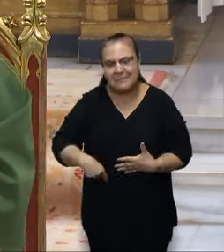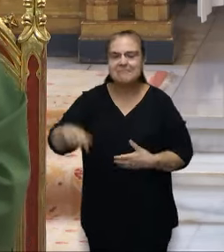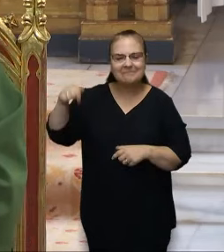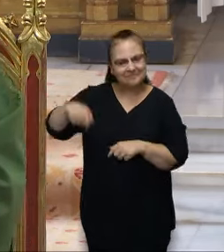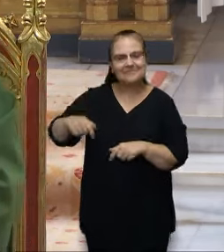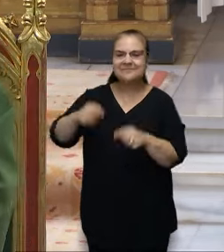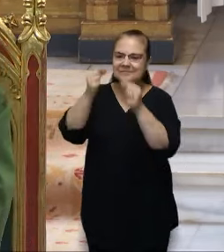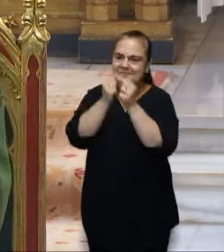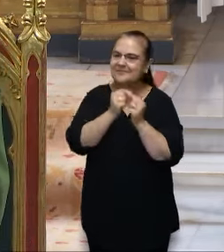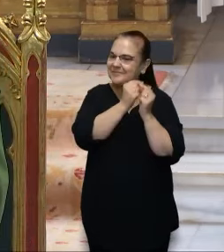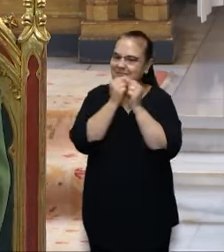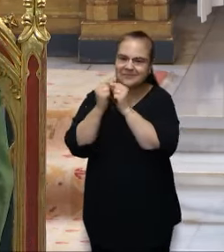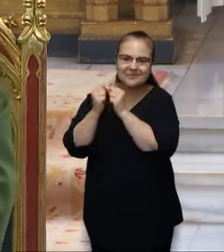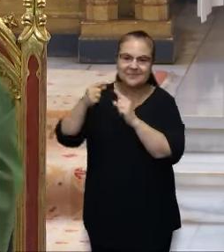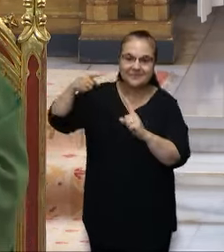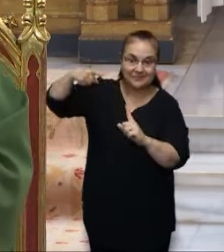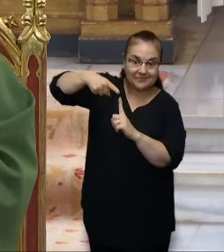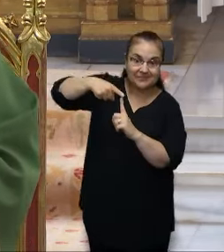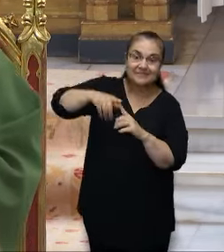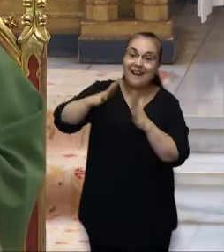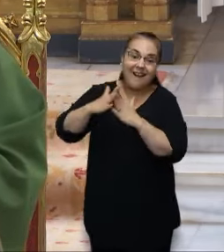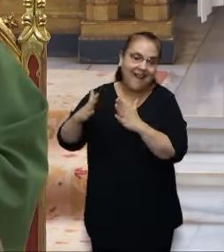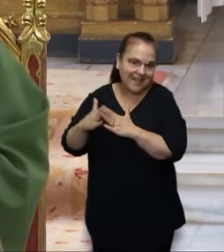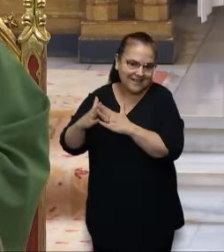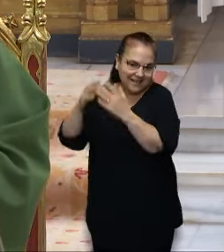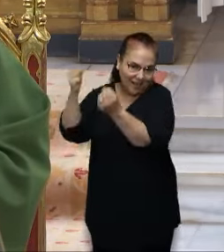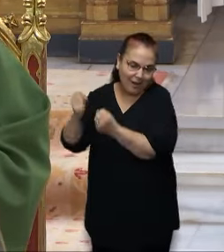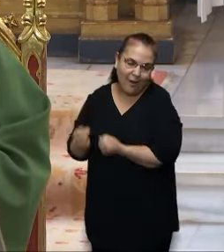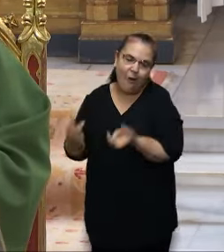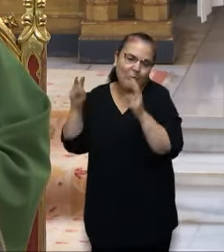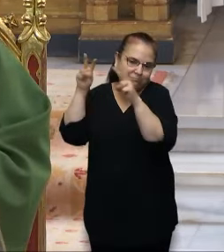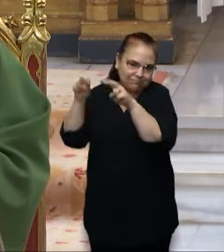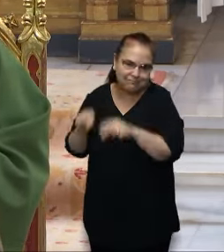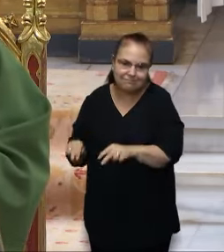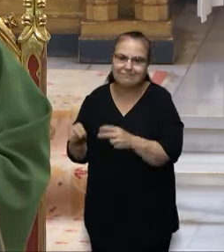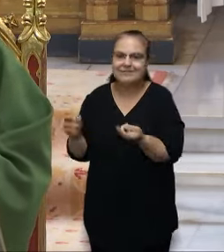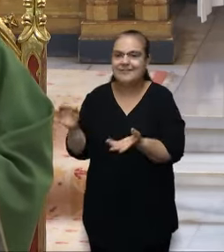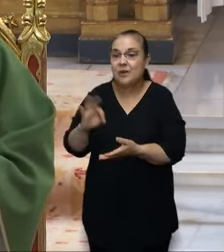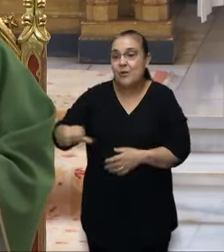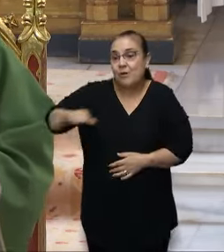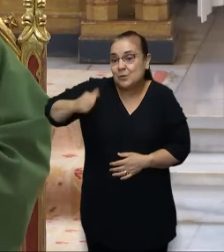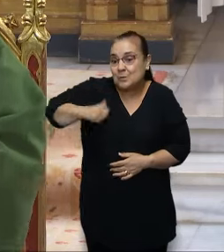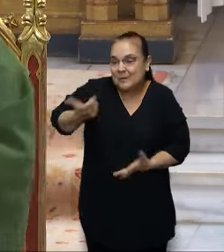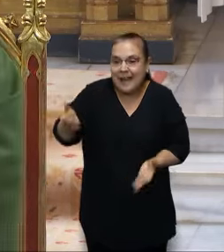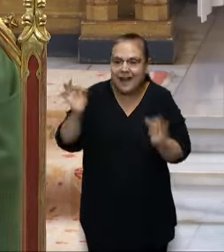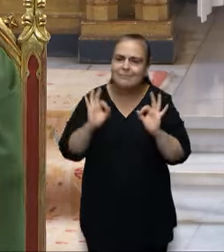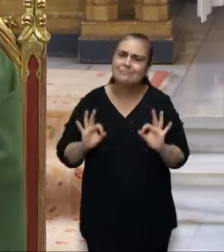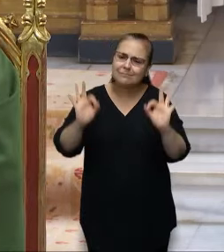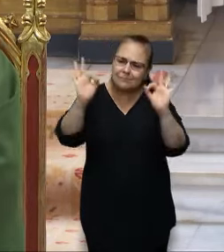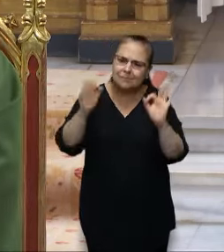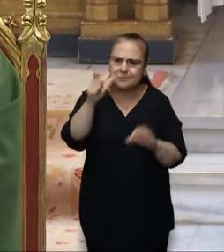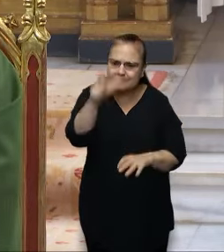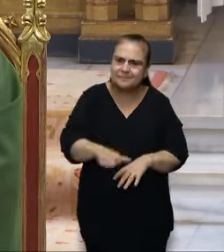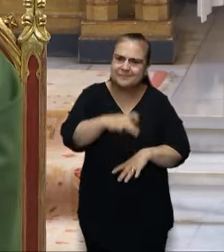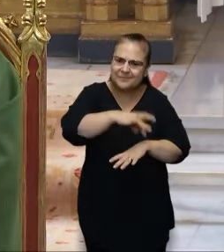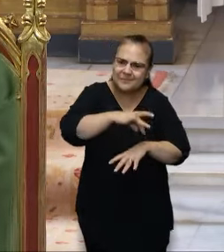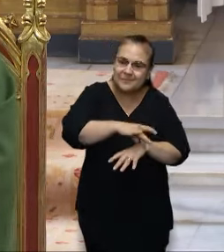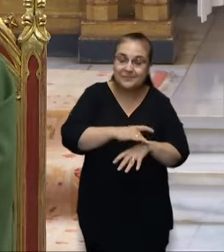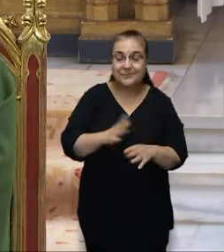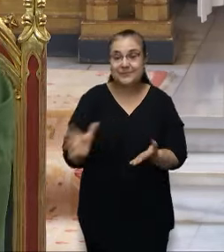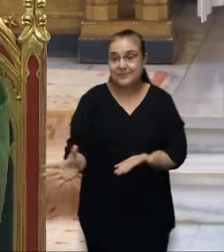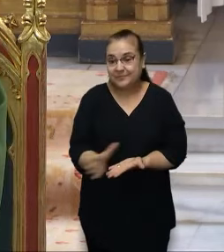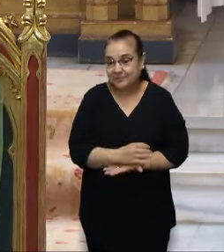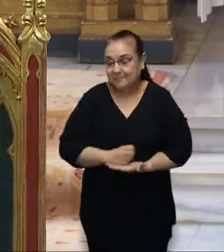esta eucaristía desde vuestros hogares desde vuestras residencias hospitales de manera especial los enfermos y